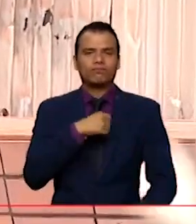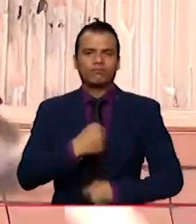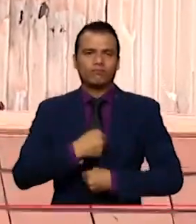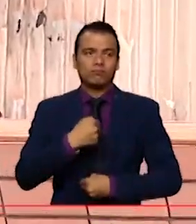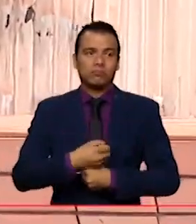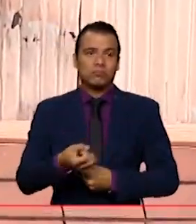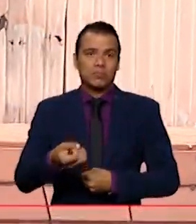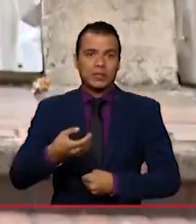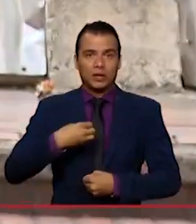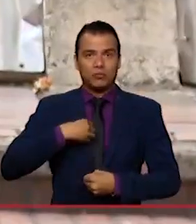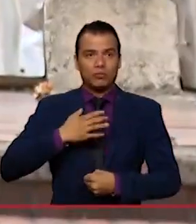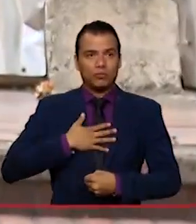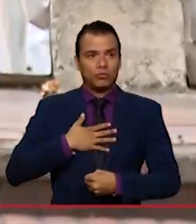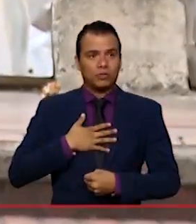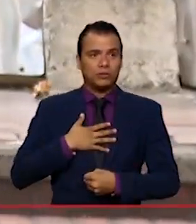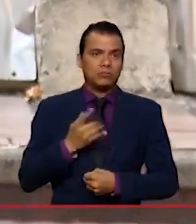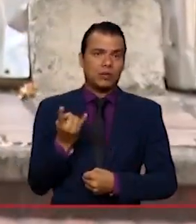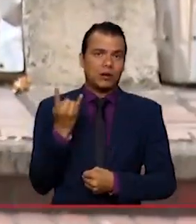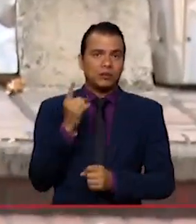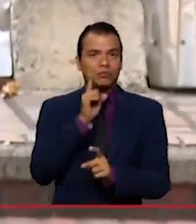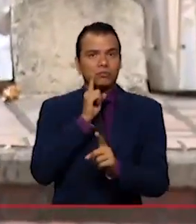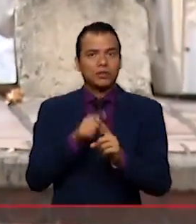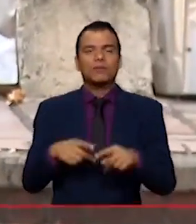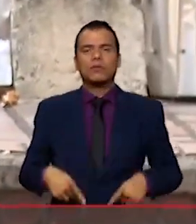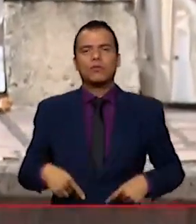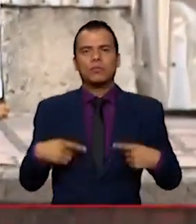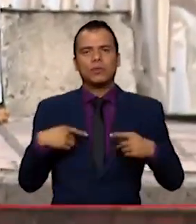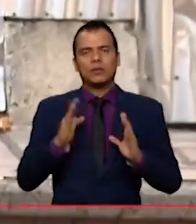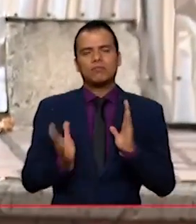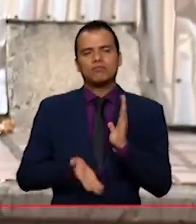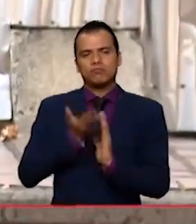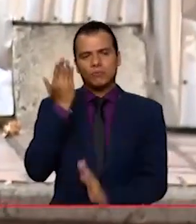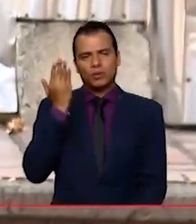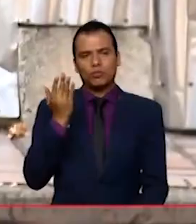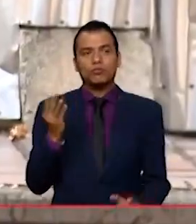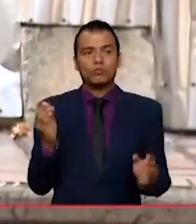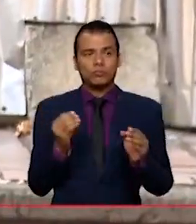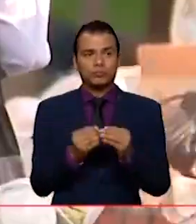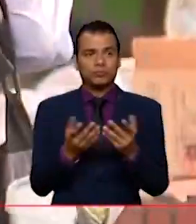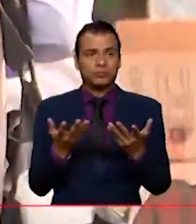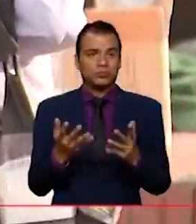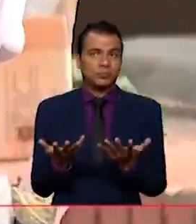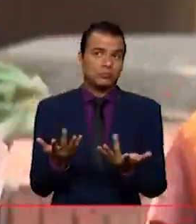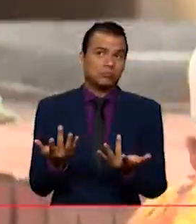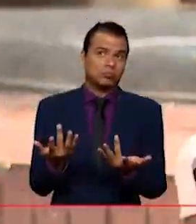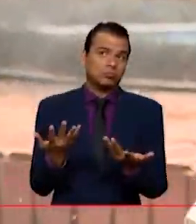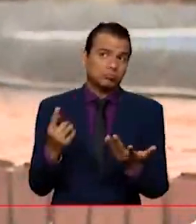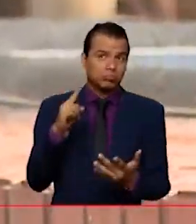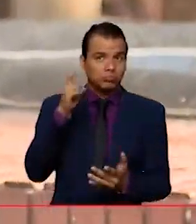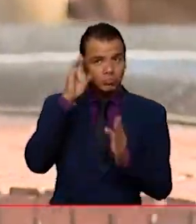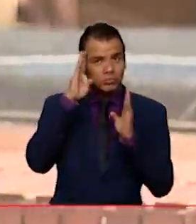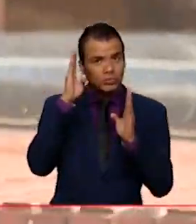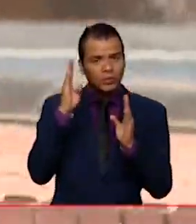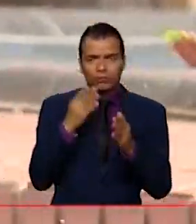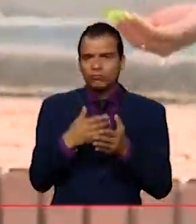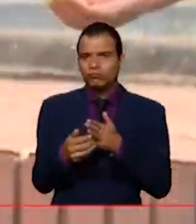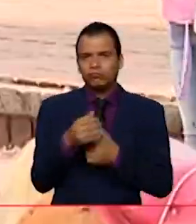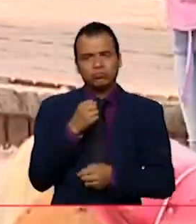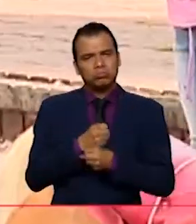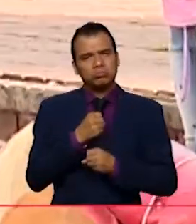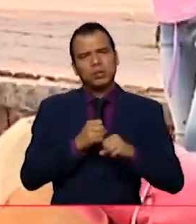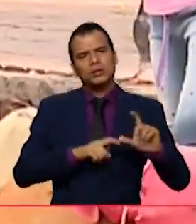les ofrezcan oportunidades dignas para mejorar su calidad de vida. Mientras eso sucede, seguirán plasmando